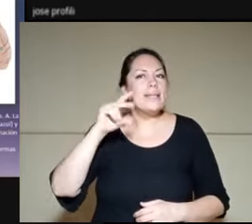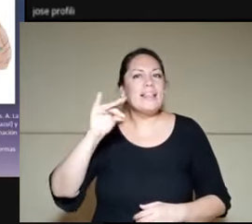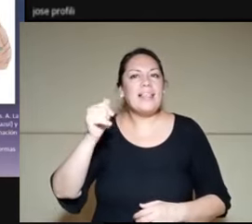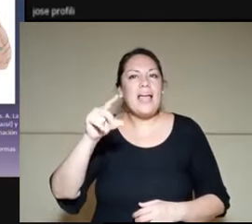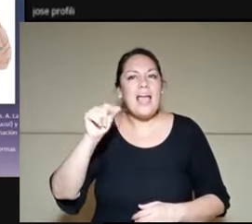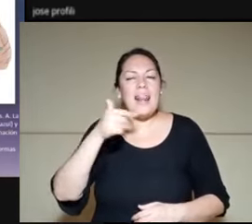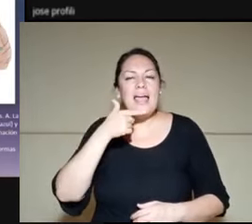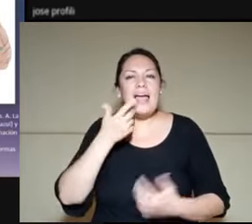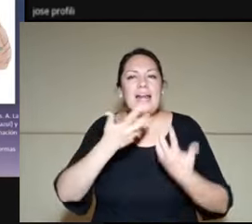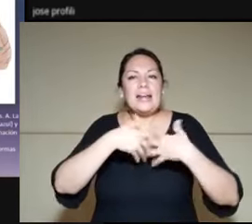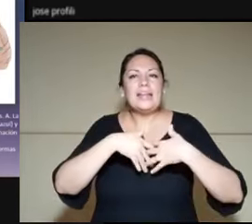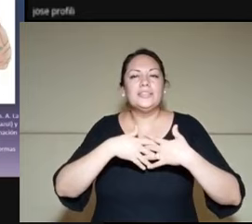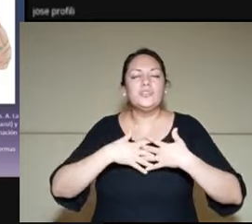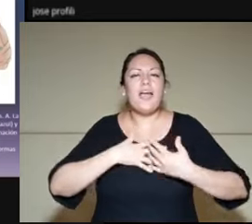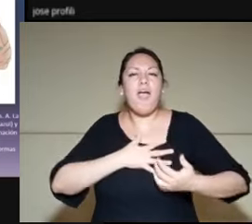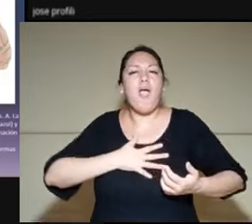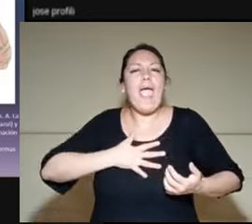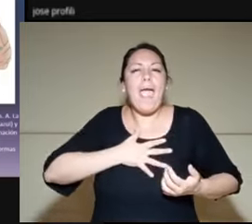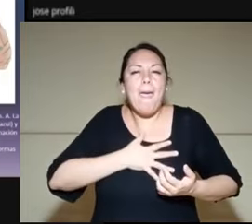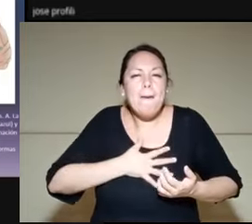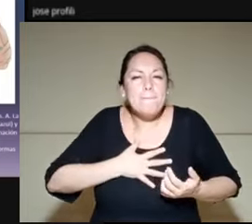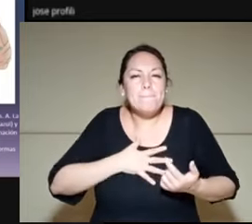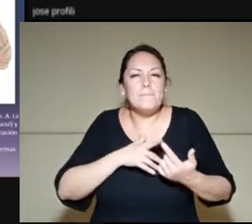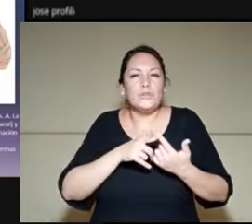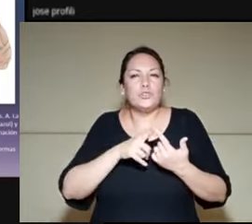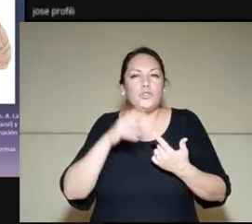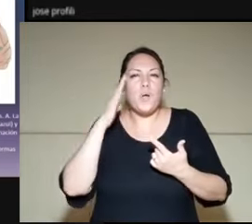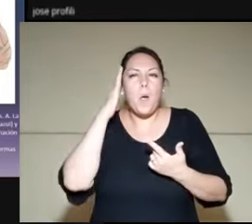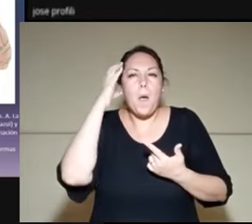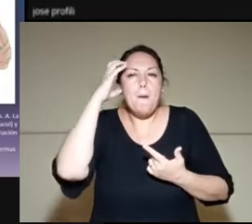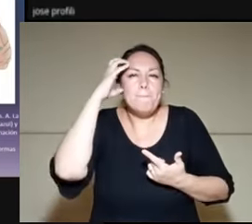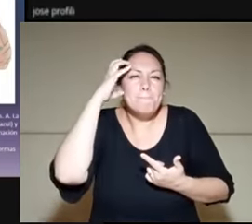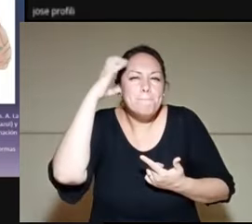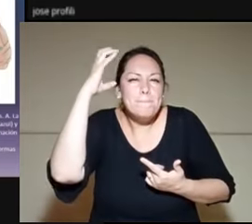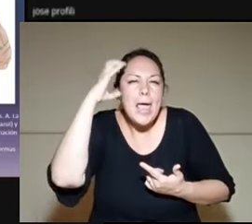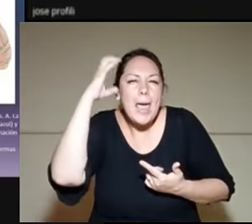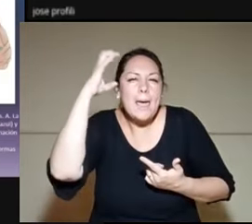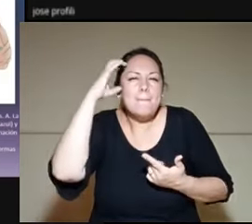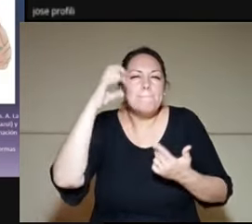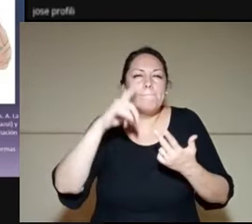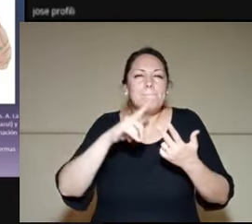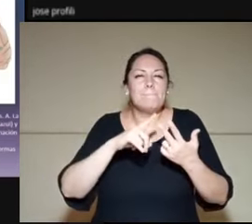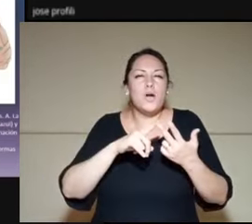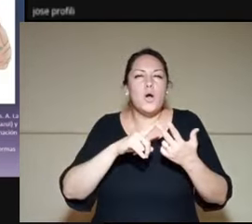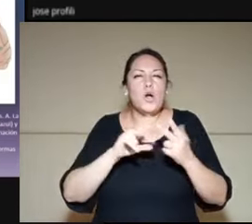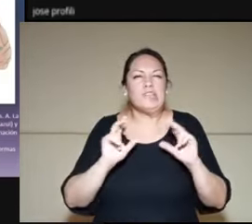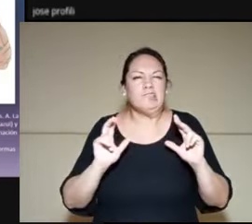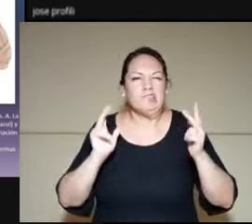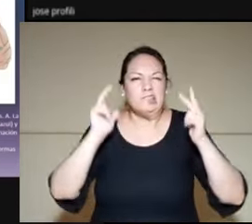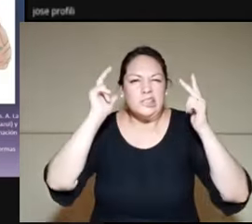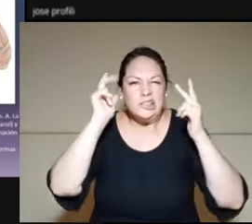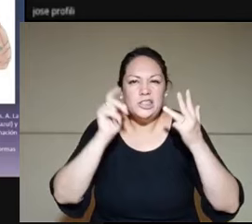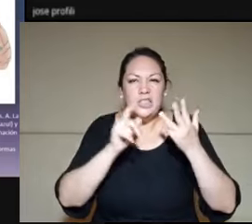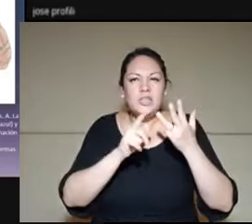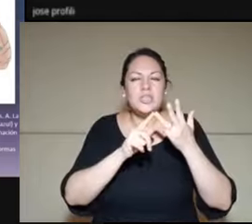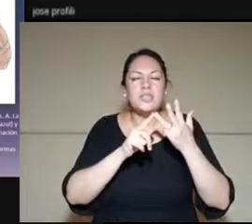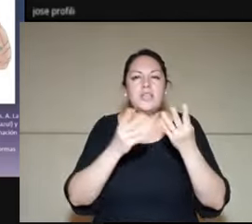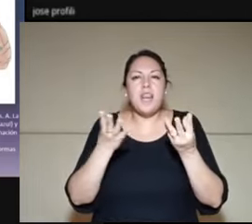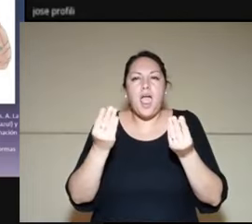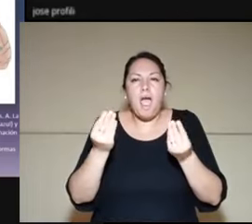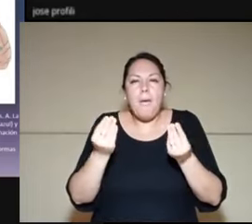las emociones, con la memoria, con la ira, con el miedo, con el apetito